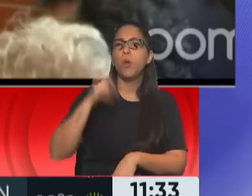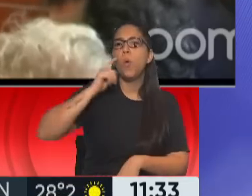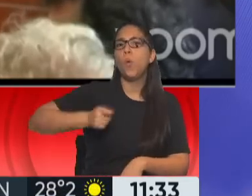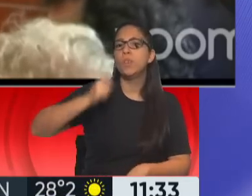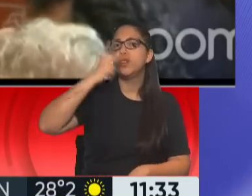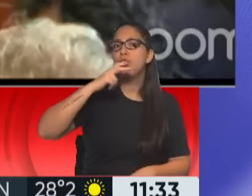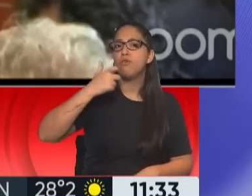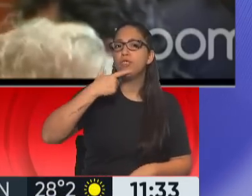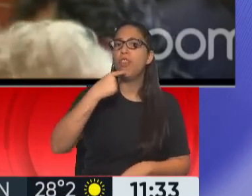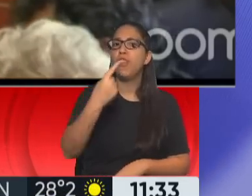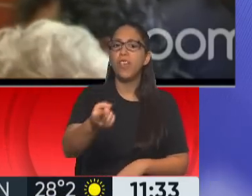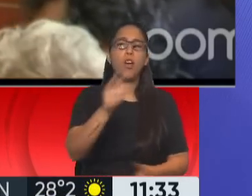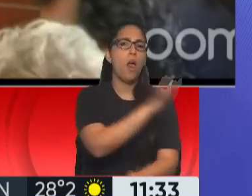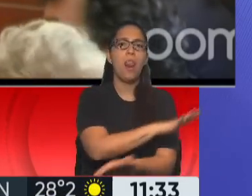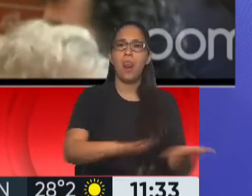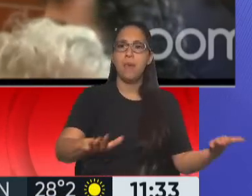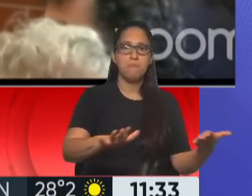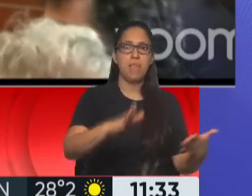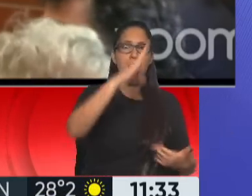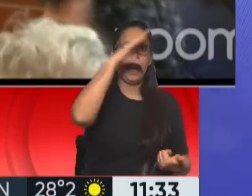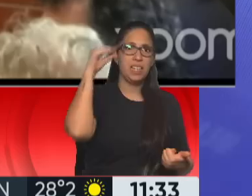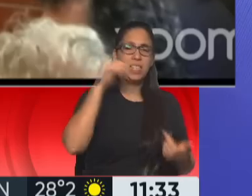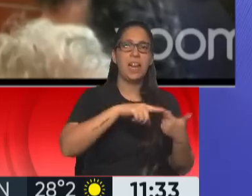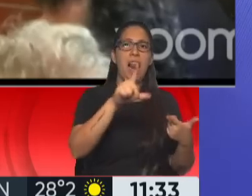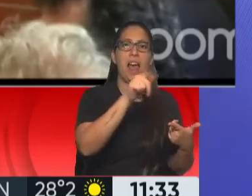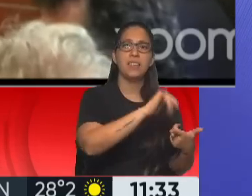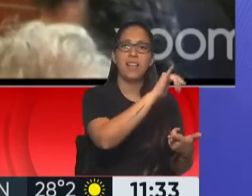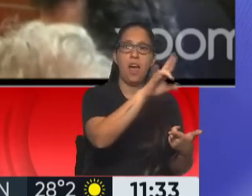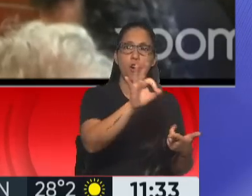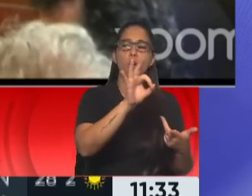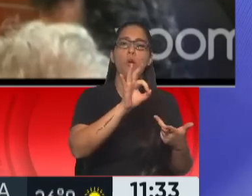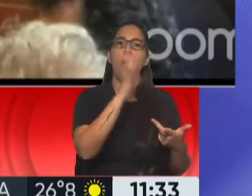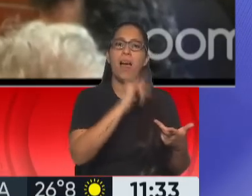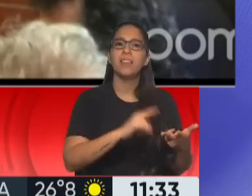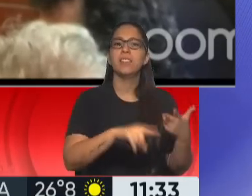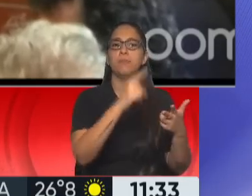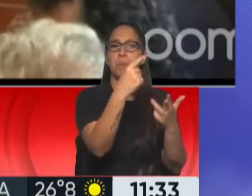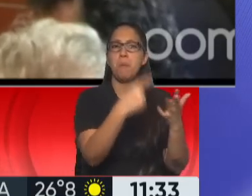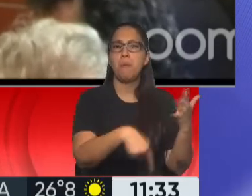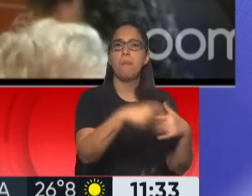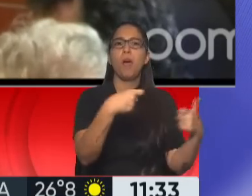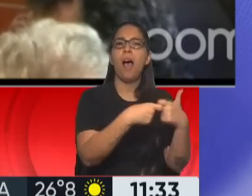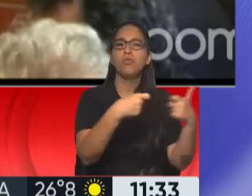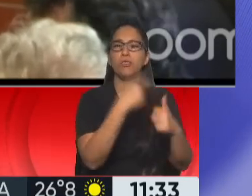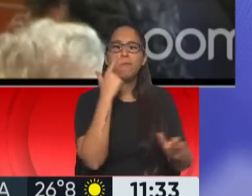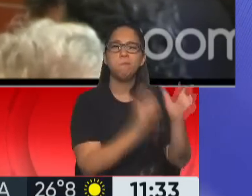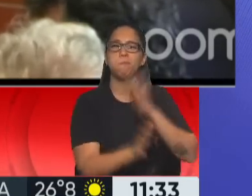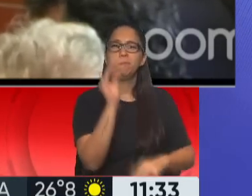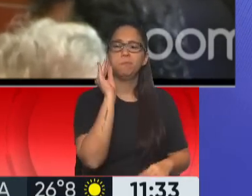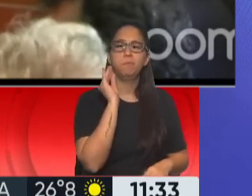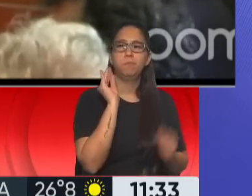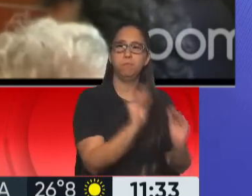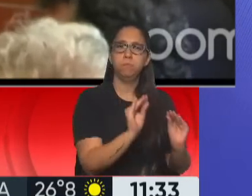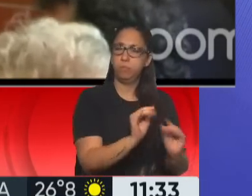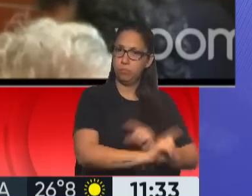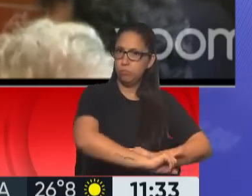que la absolvían a Cristina Fernández de Kirchner, a Lázaro Báez y a otros por el delito de asociación ilícita. Como ustedes